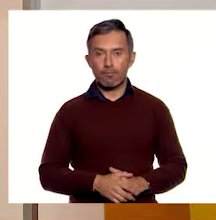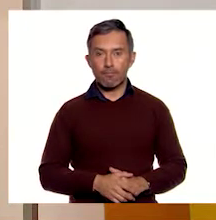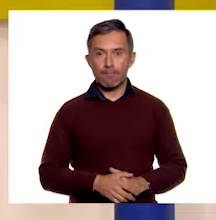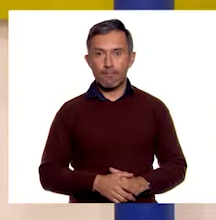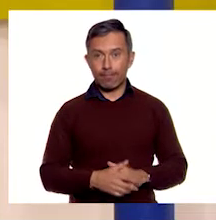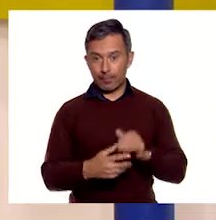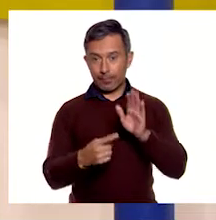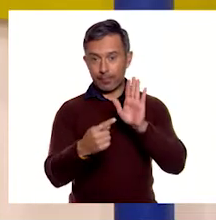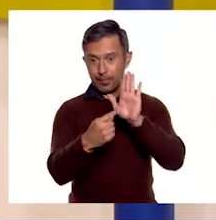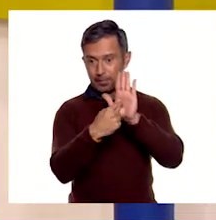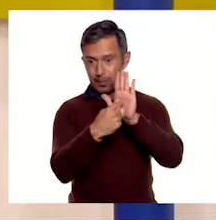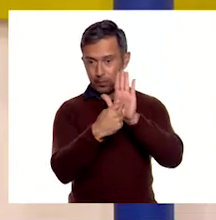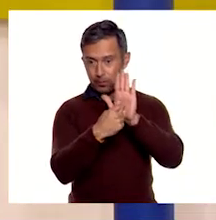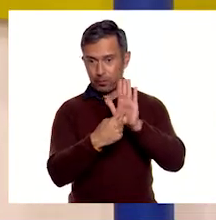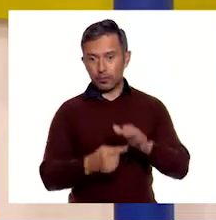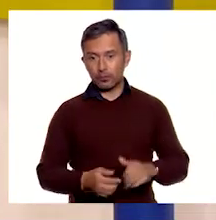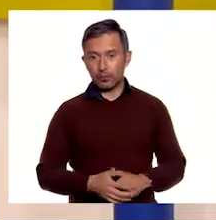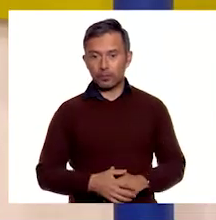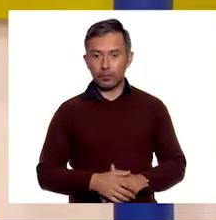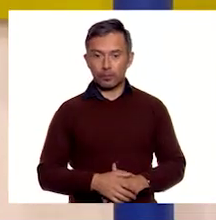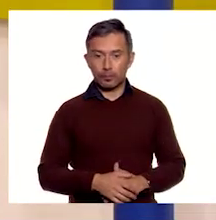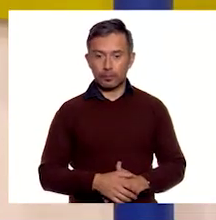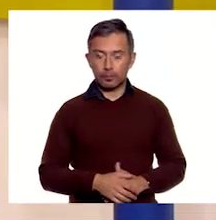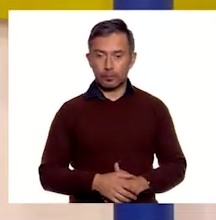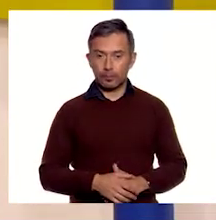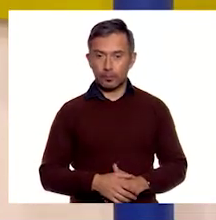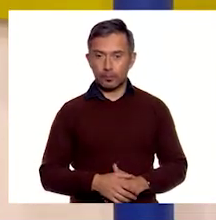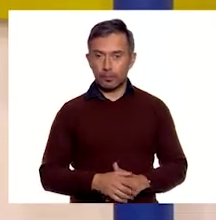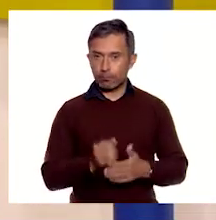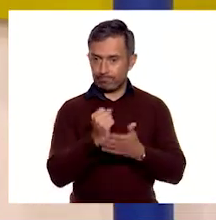medio. El palito de madera.